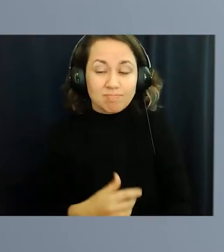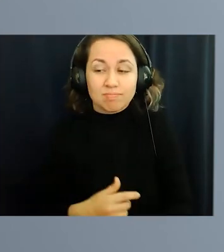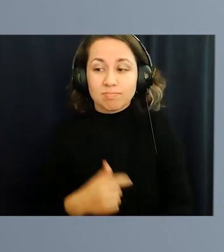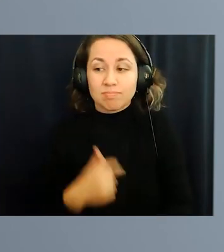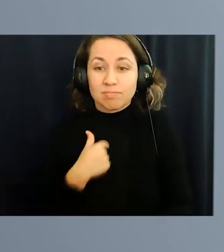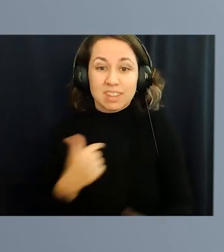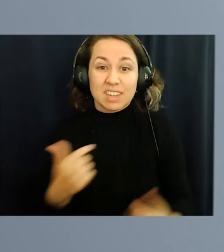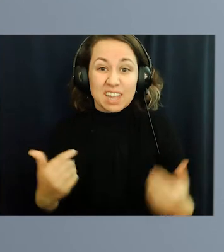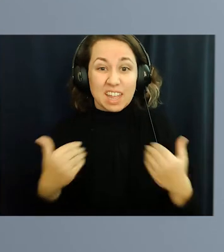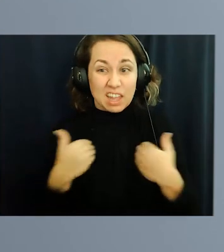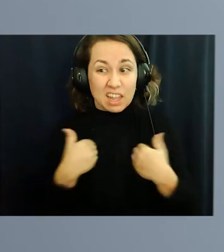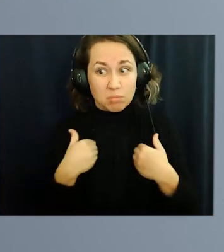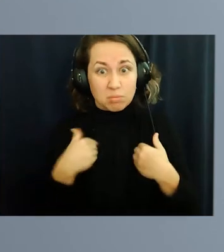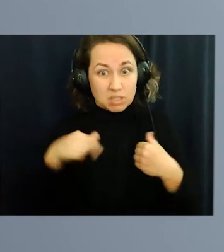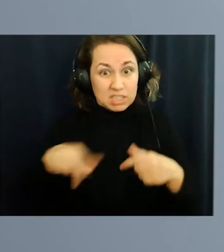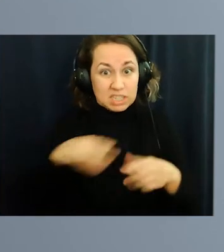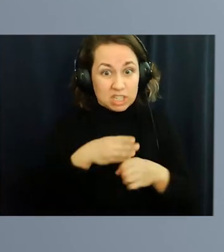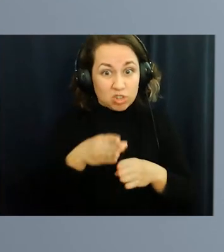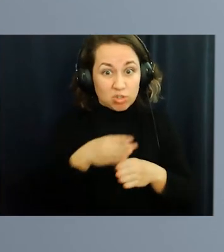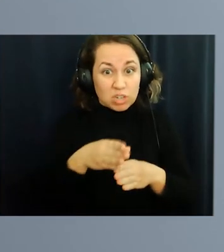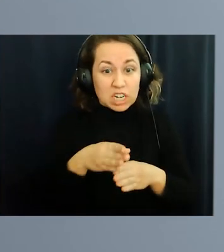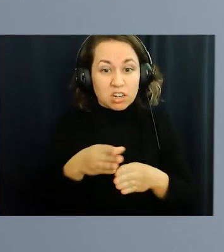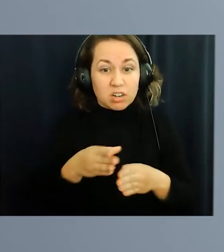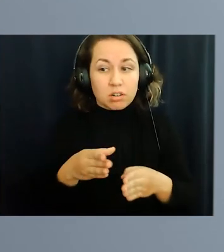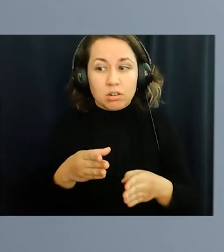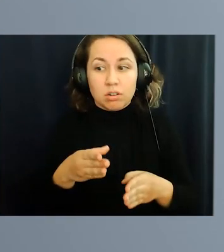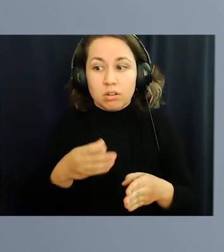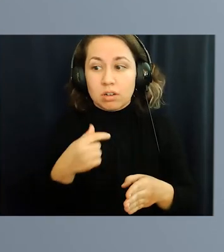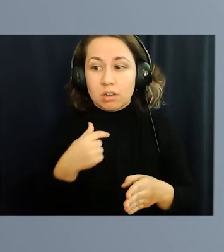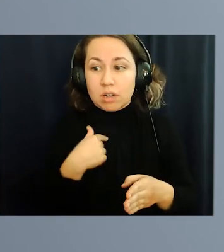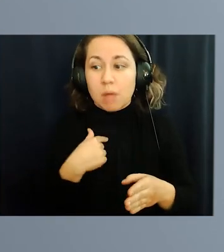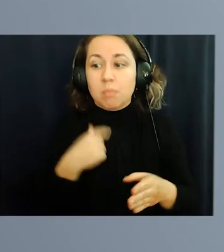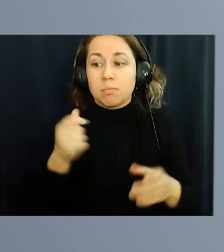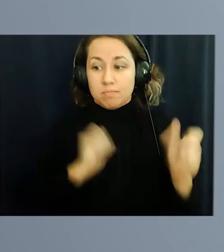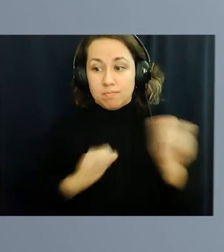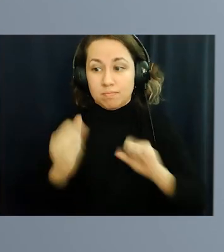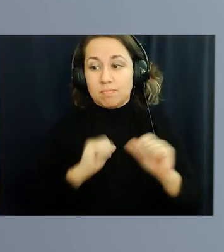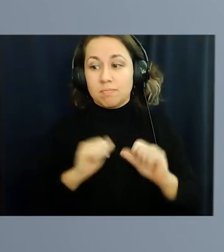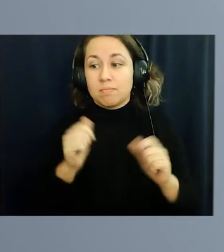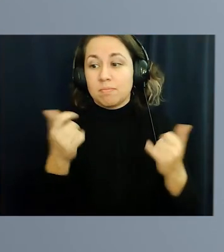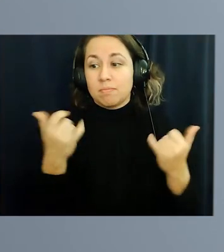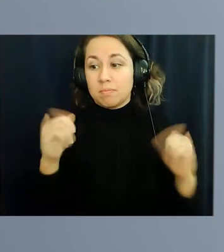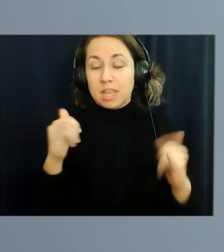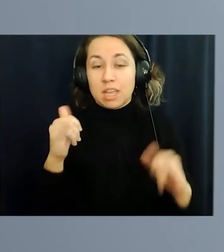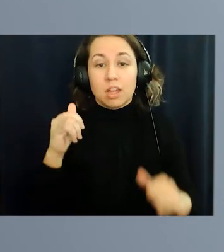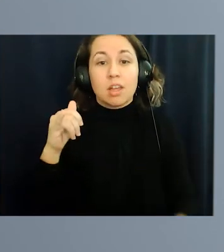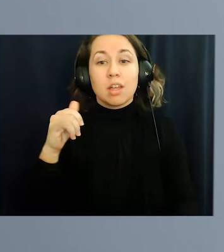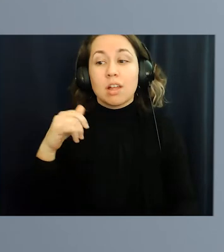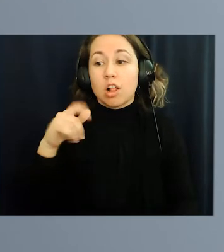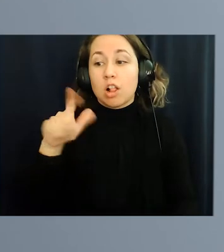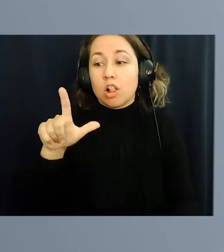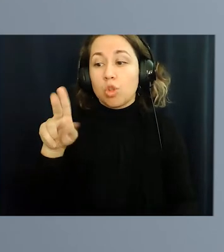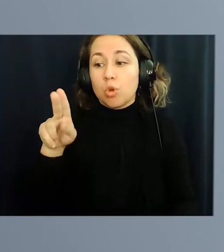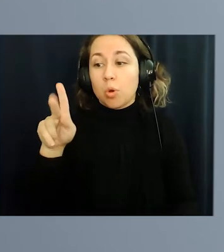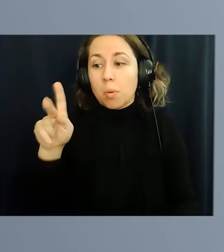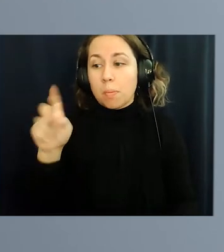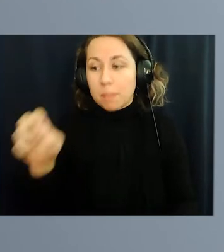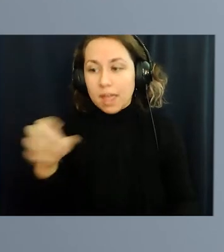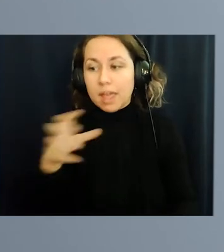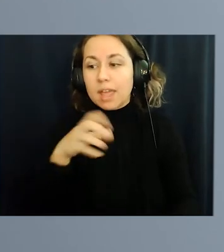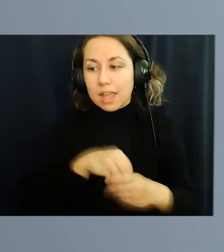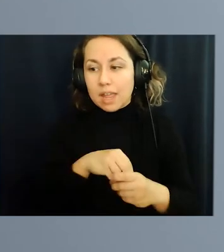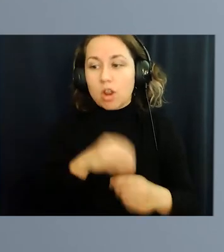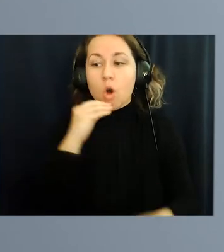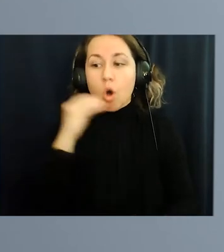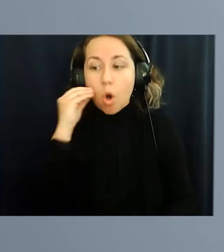estoy representando a Lupe en Home Economics en ABC y he estado actuando por hace mucho tiempo, de unos 35 años,